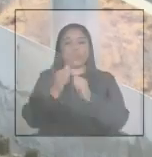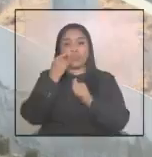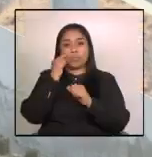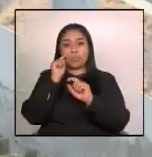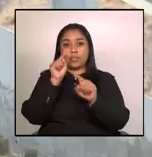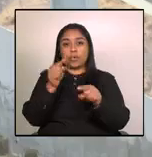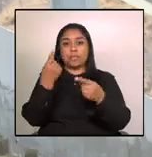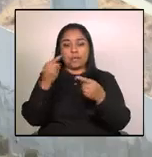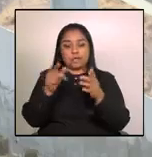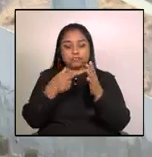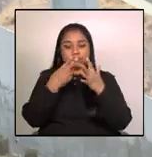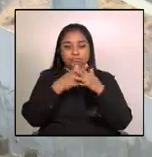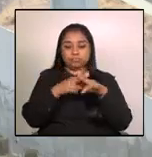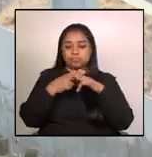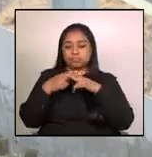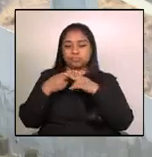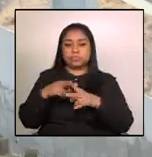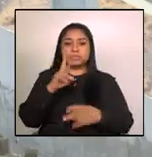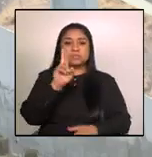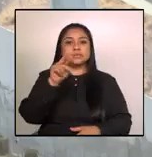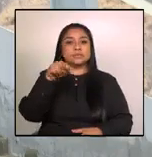restablecer la RN5.